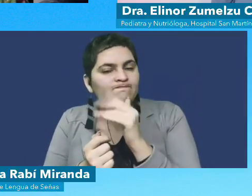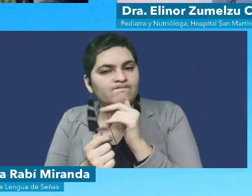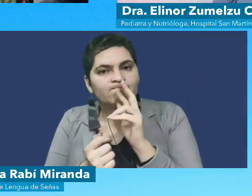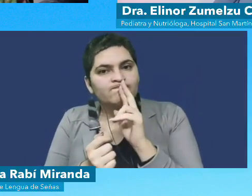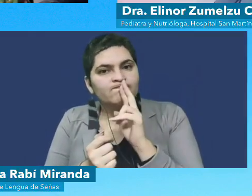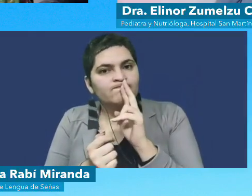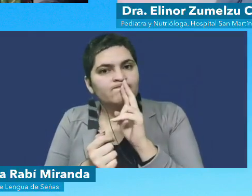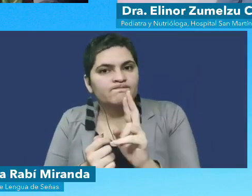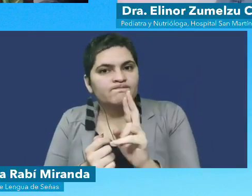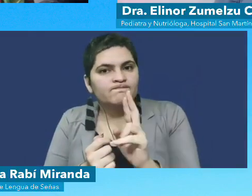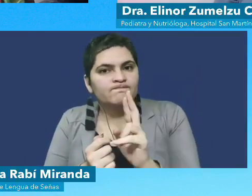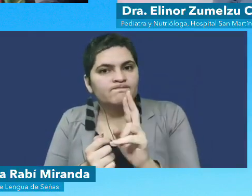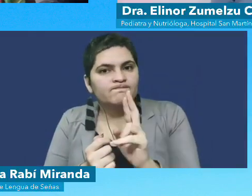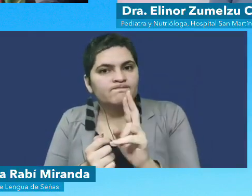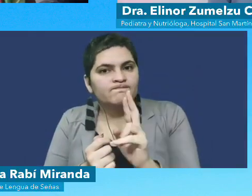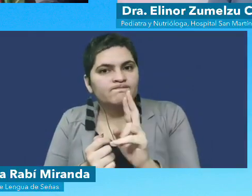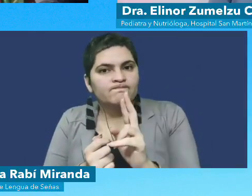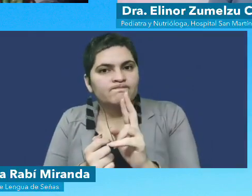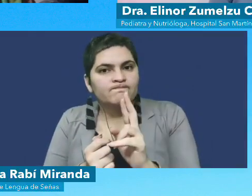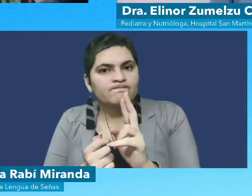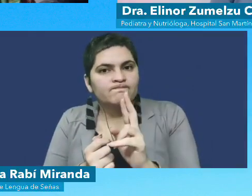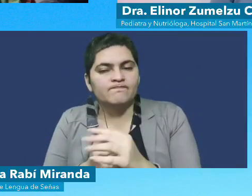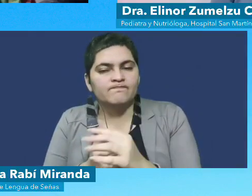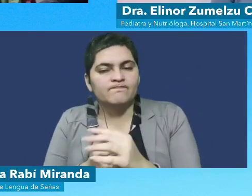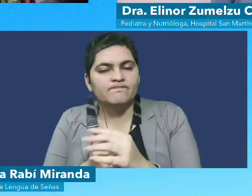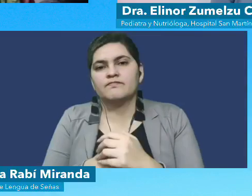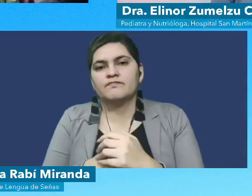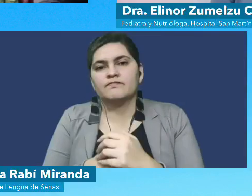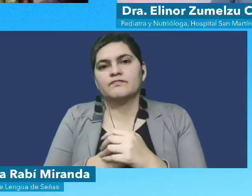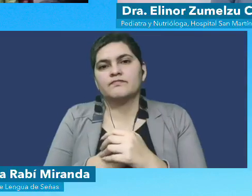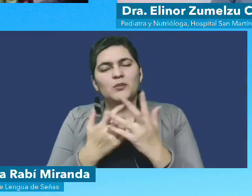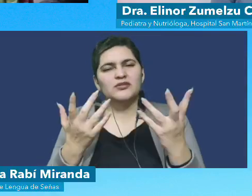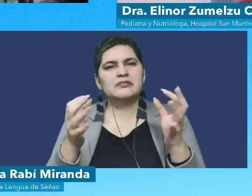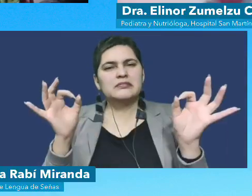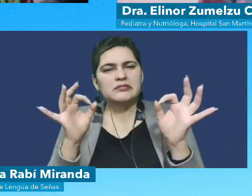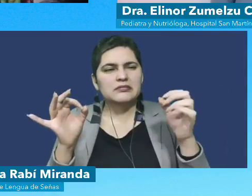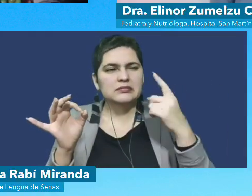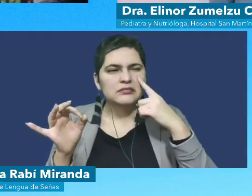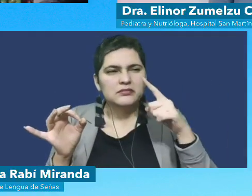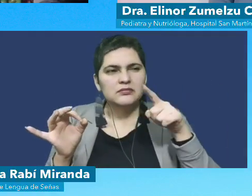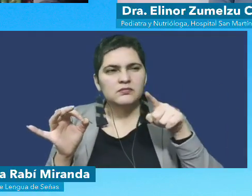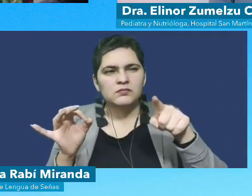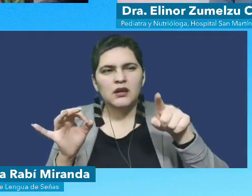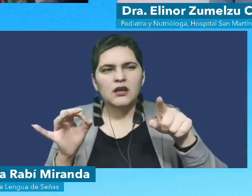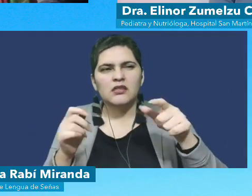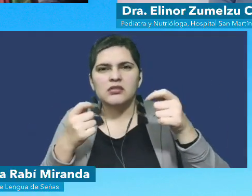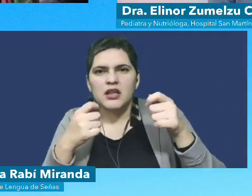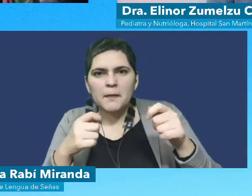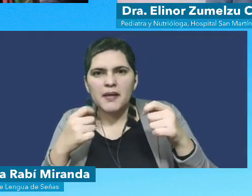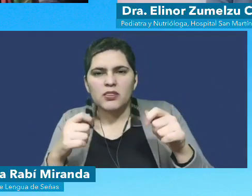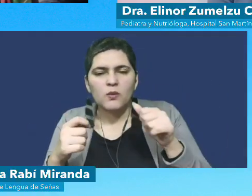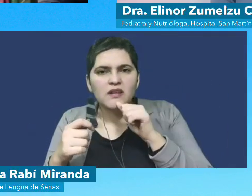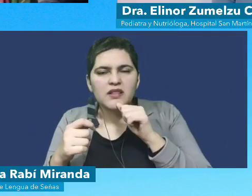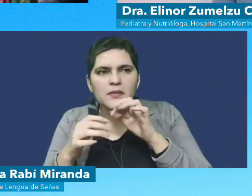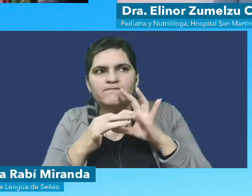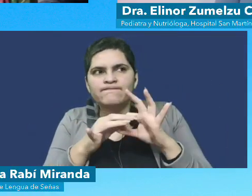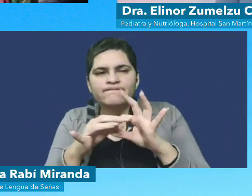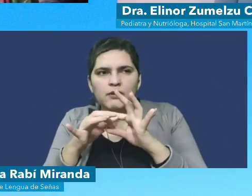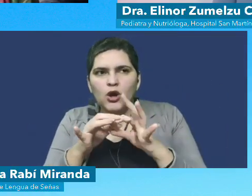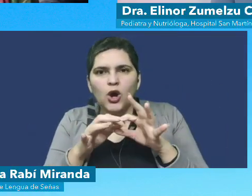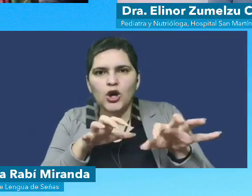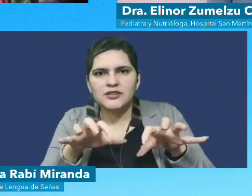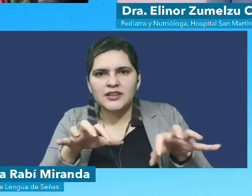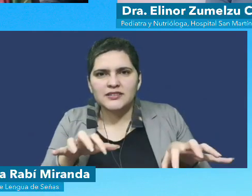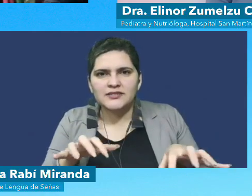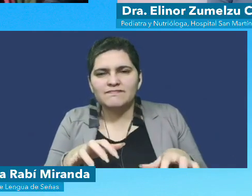eso no se abren estas áreas de tratamiento, que ese es el tratamiento, sino que hay un conjunto de cosas. No sé si